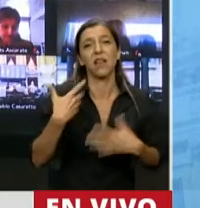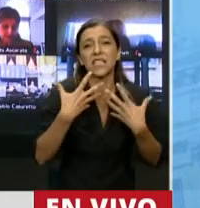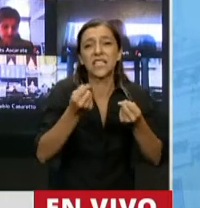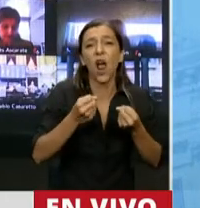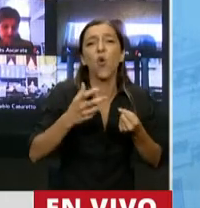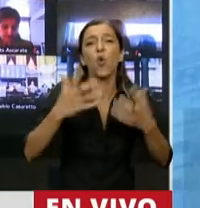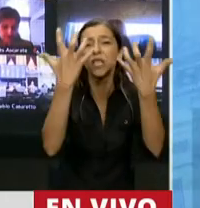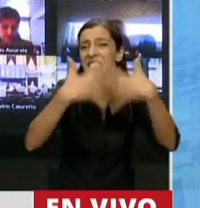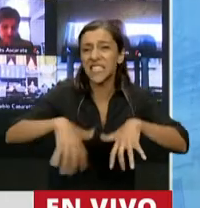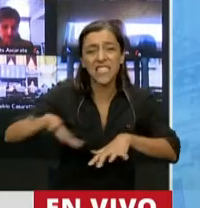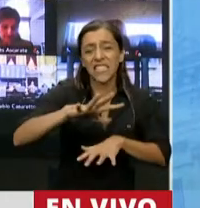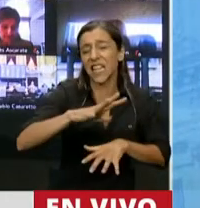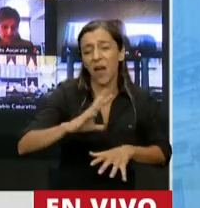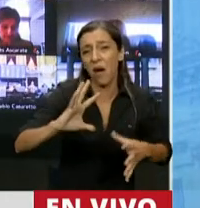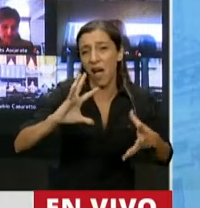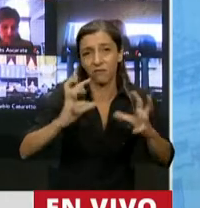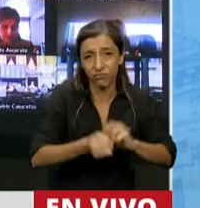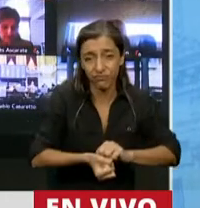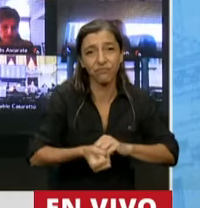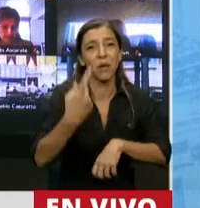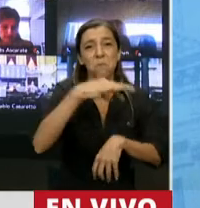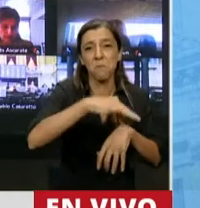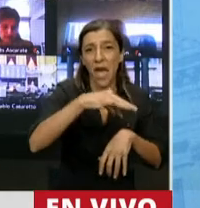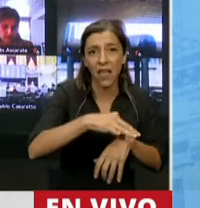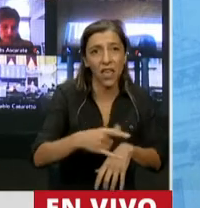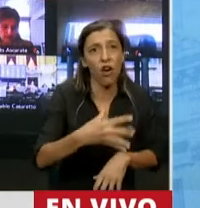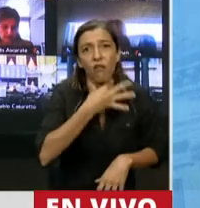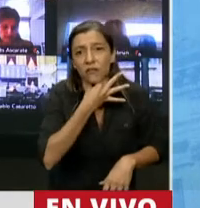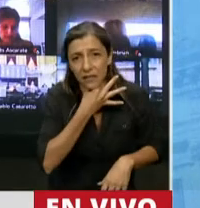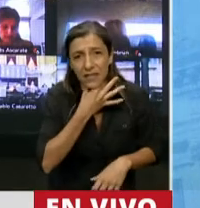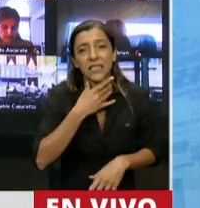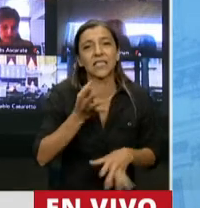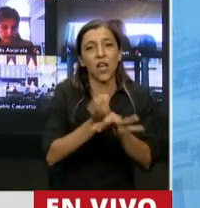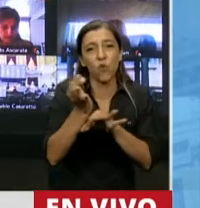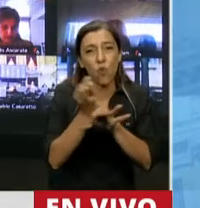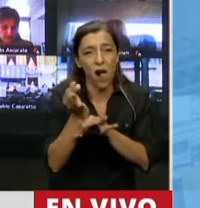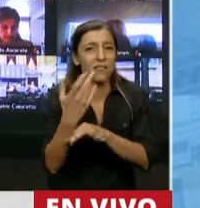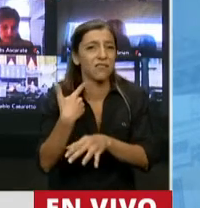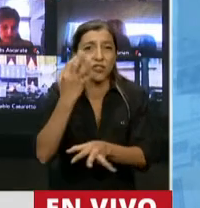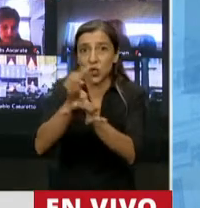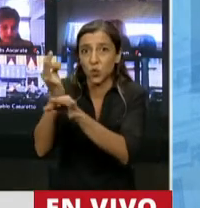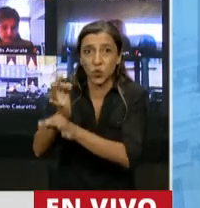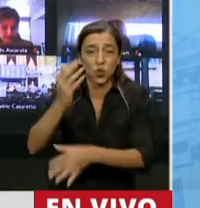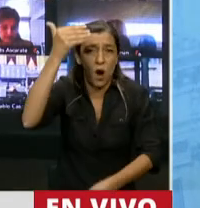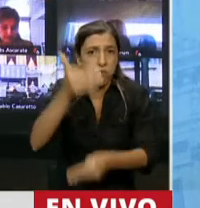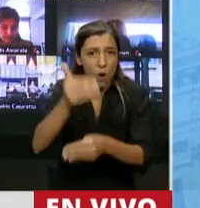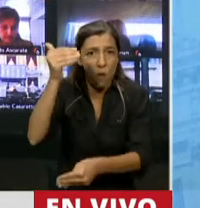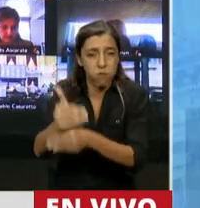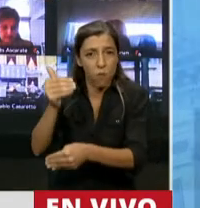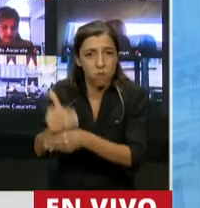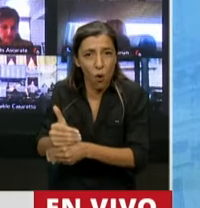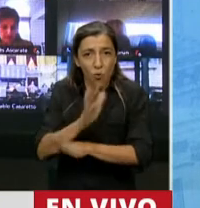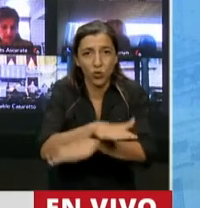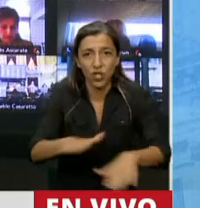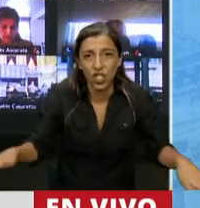con un sistema educativo cerrado con las aulas cerradas con nuestros pibes sin